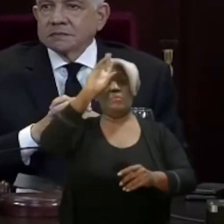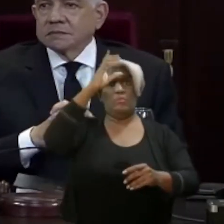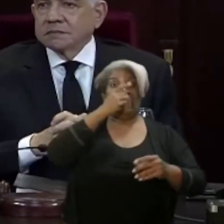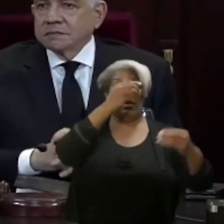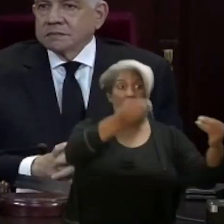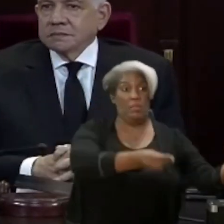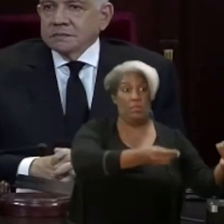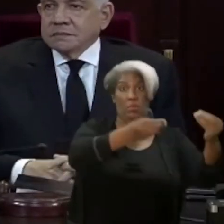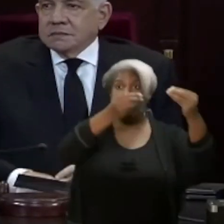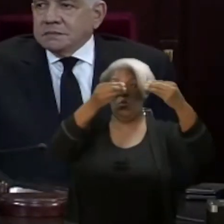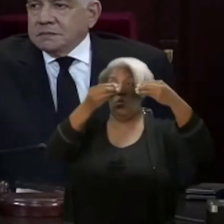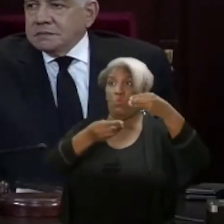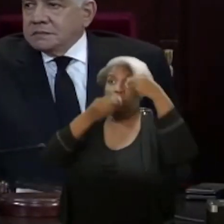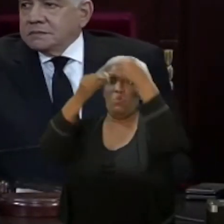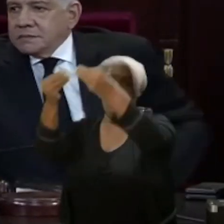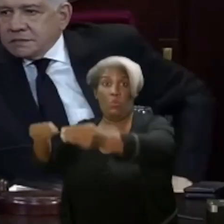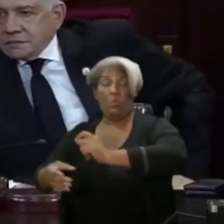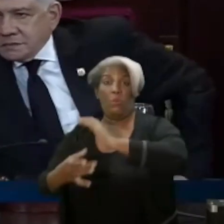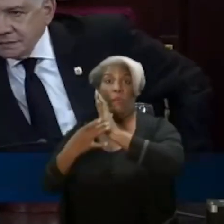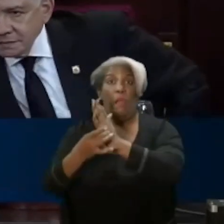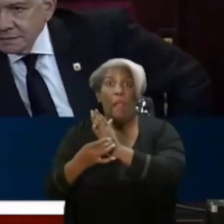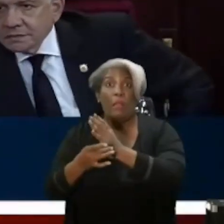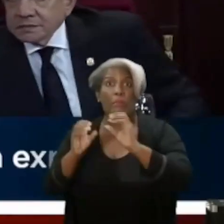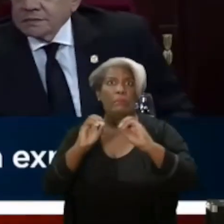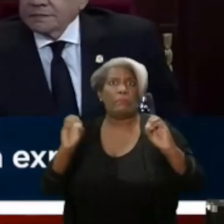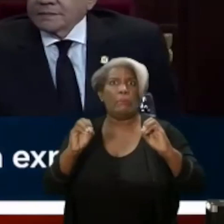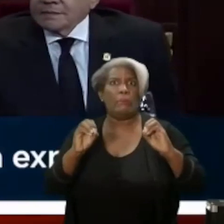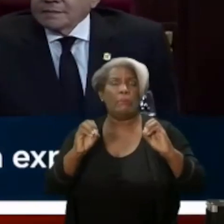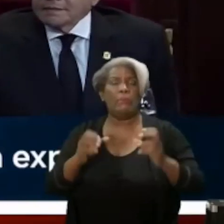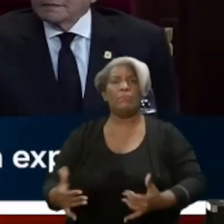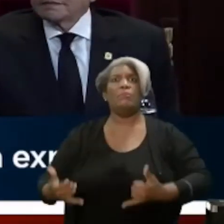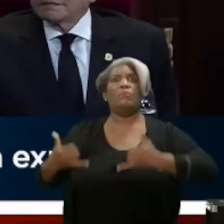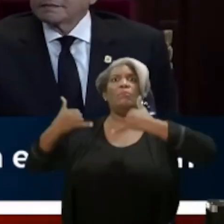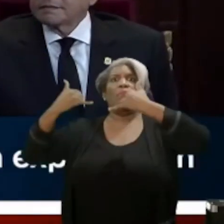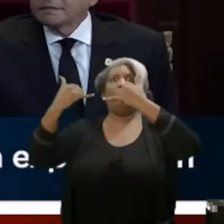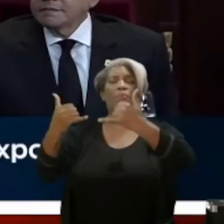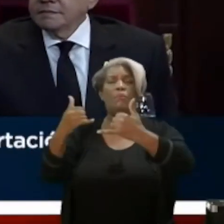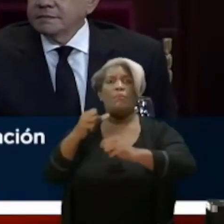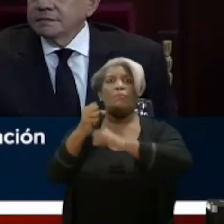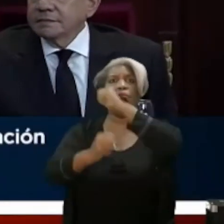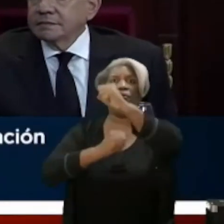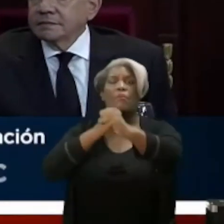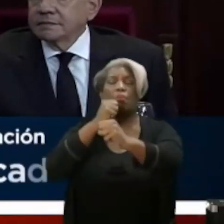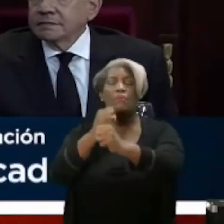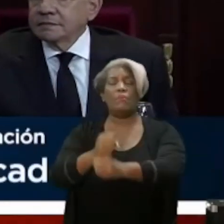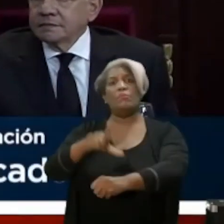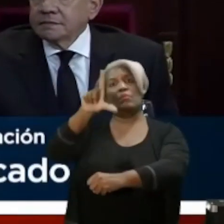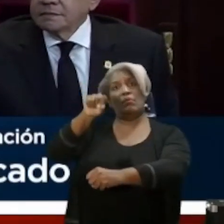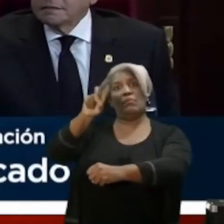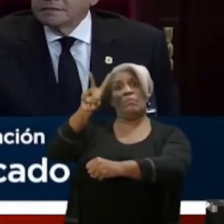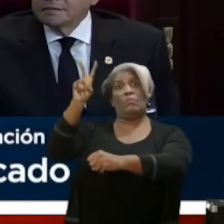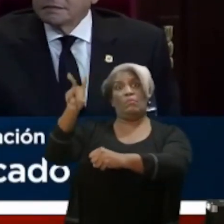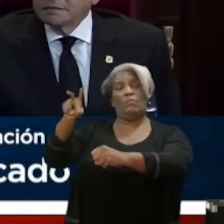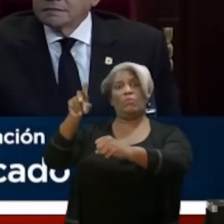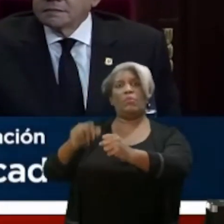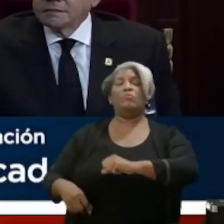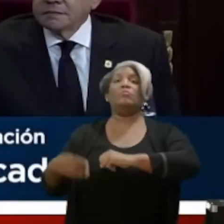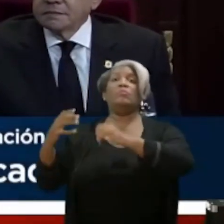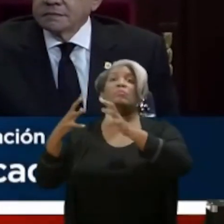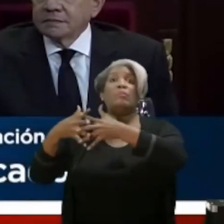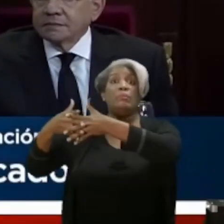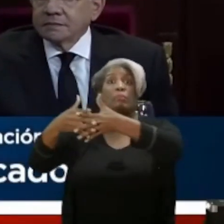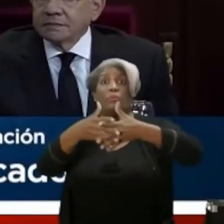en el pasado 2022 logramos habilitar de nuevo el país para la exportación de carne a ese importante